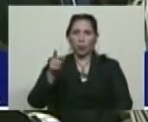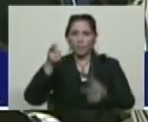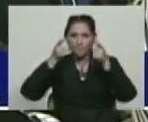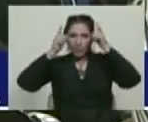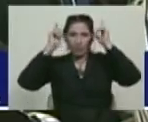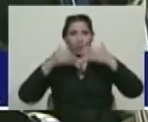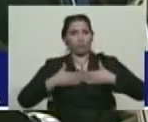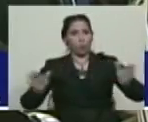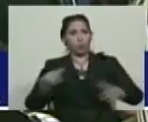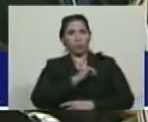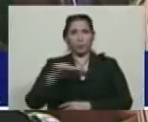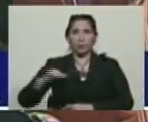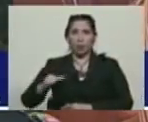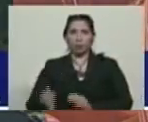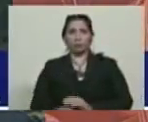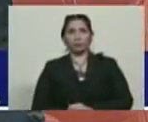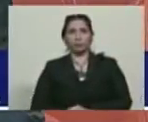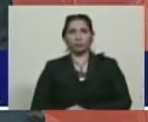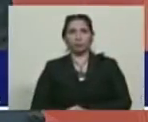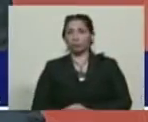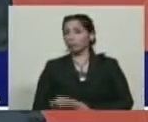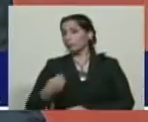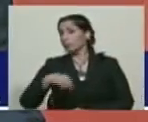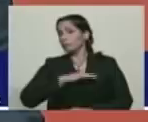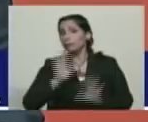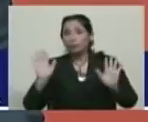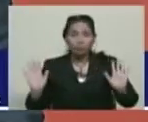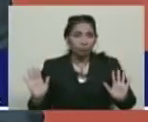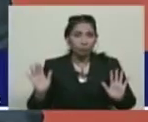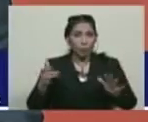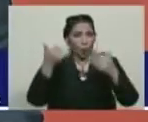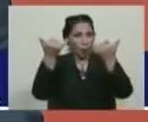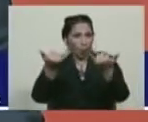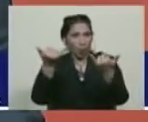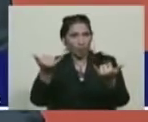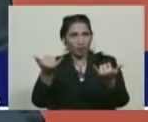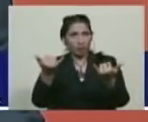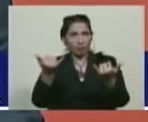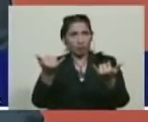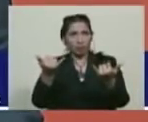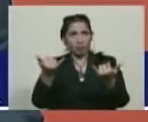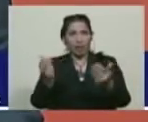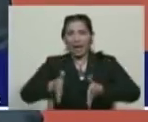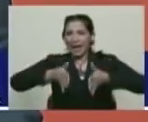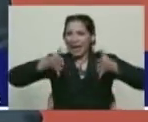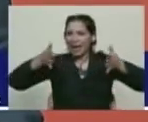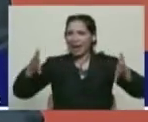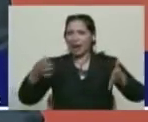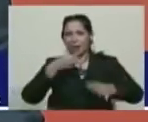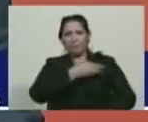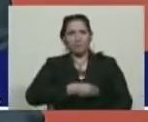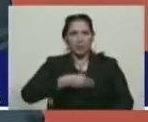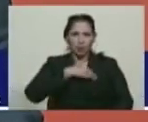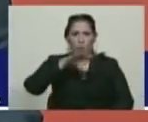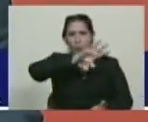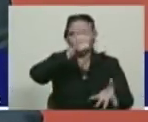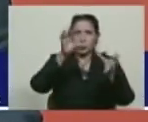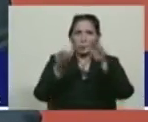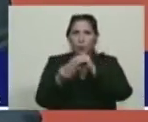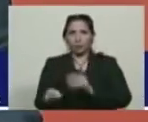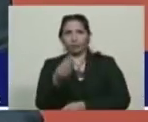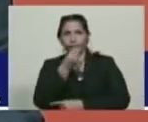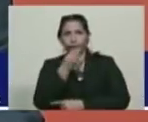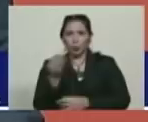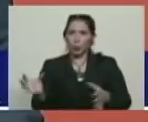privados repito en este momento a través de la gran misión abastecimiento soberano y en